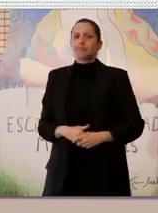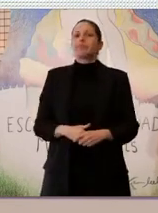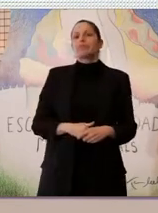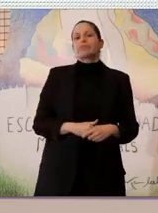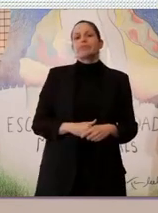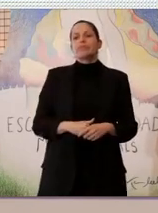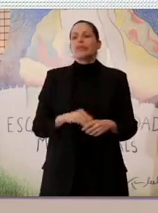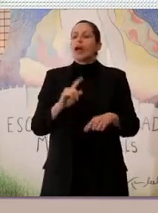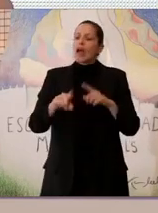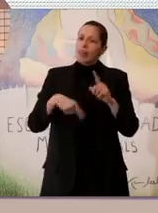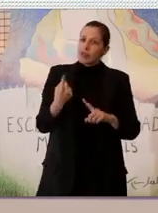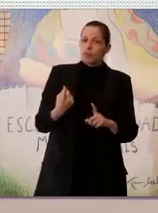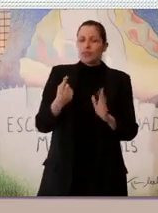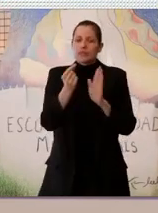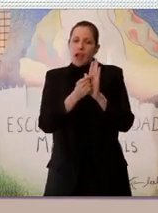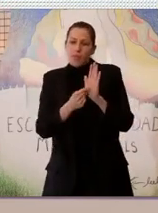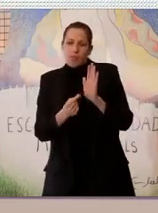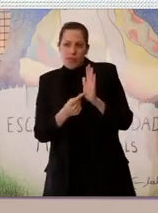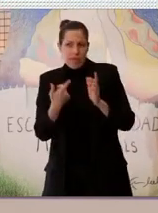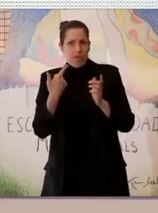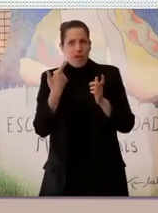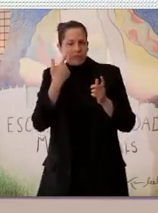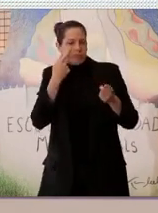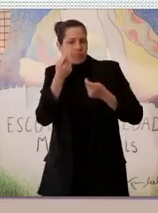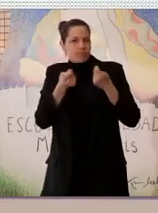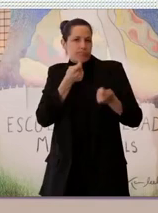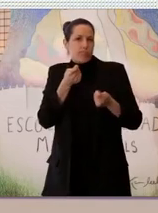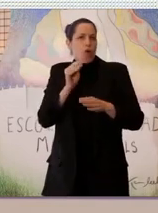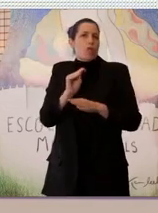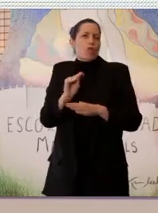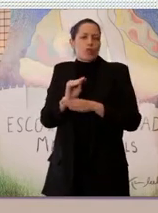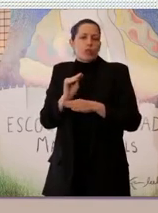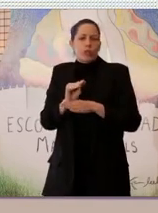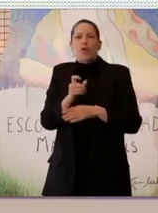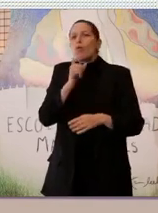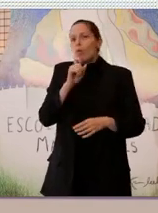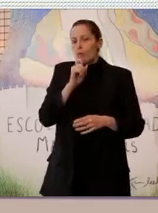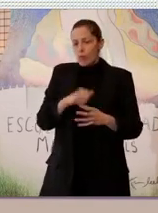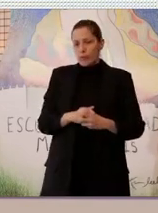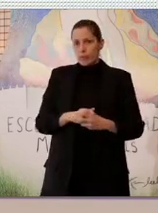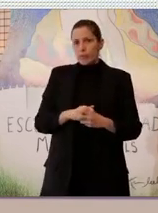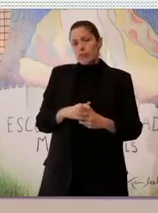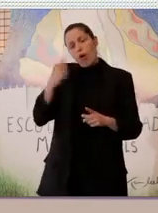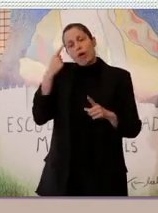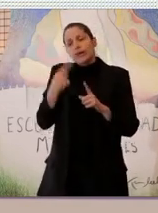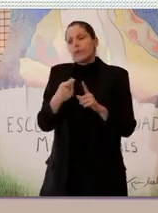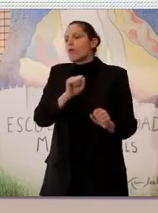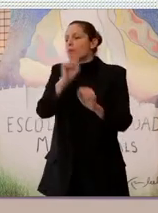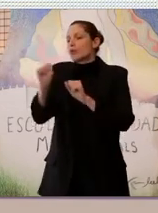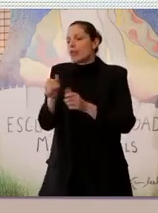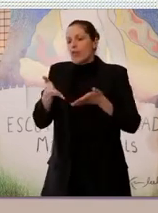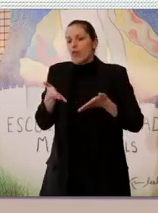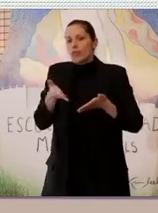cautelares, que pueden ser medidas penales y también medidas civiles para proteger a los niños. Luego tenemos, yo sé que encaramos